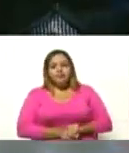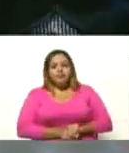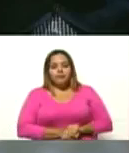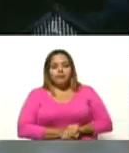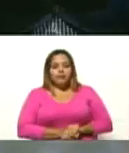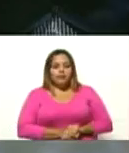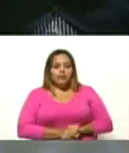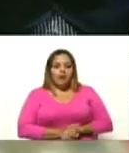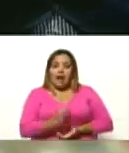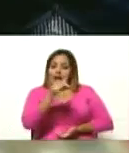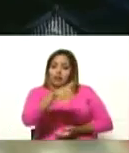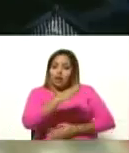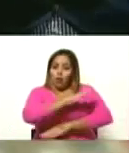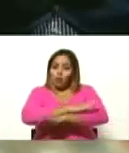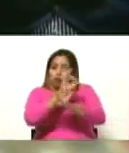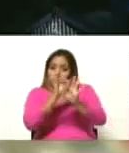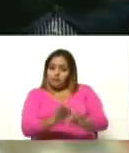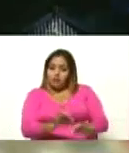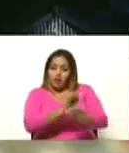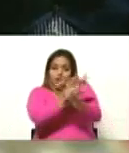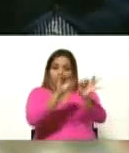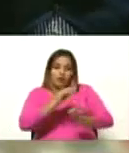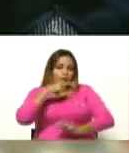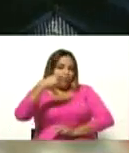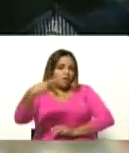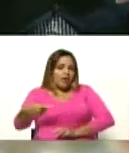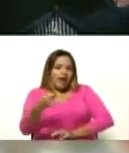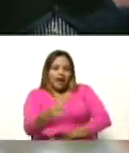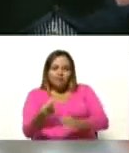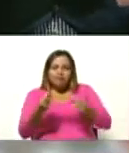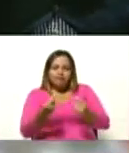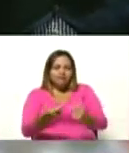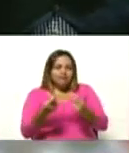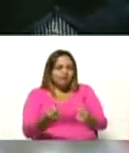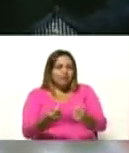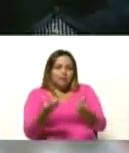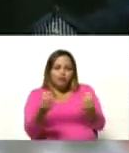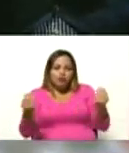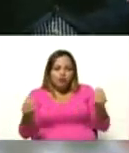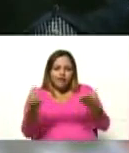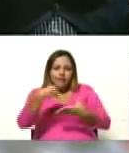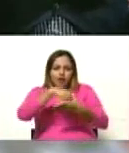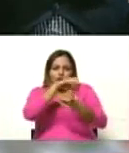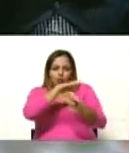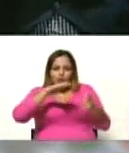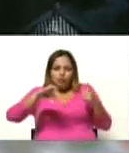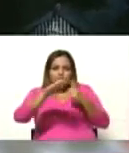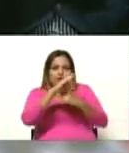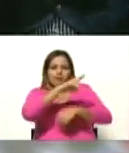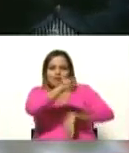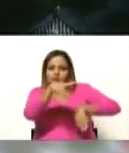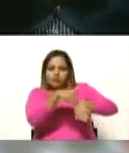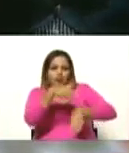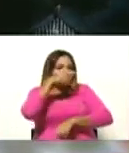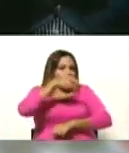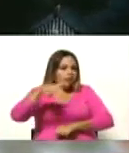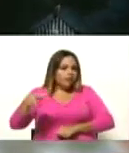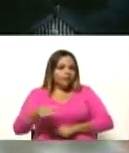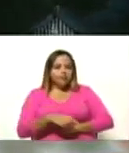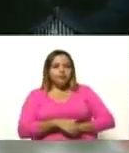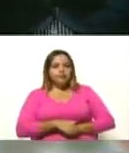la conducta, los marcos políticos están activos y vigentes en la cultura nacional popular.